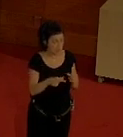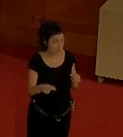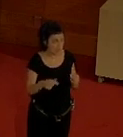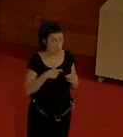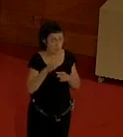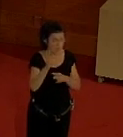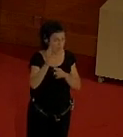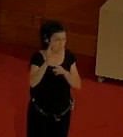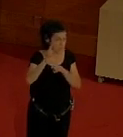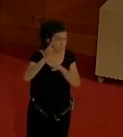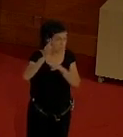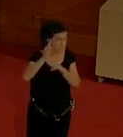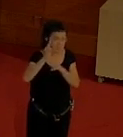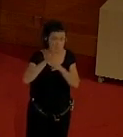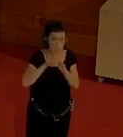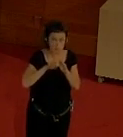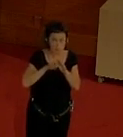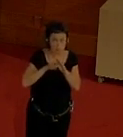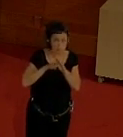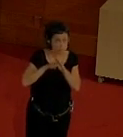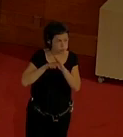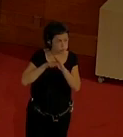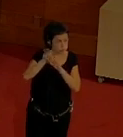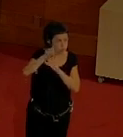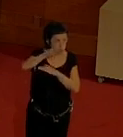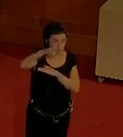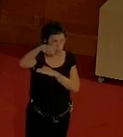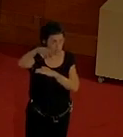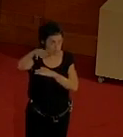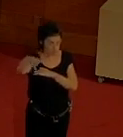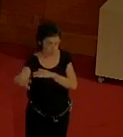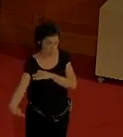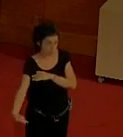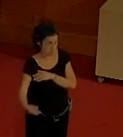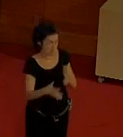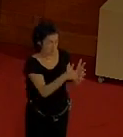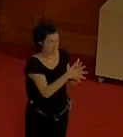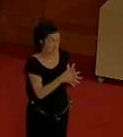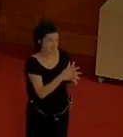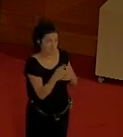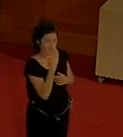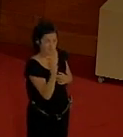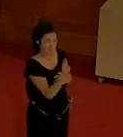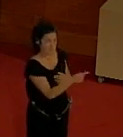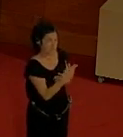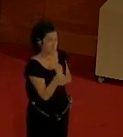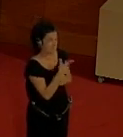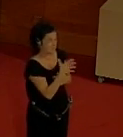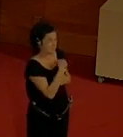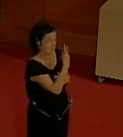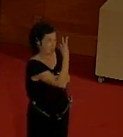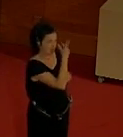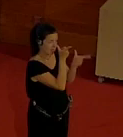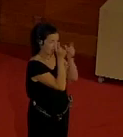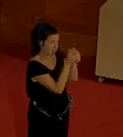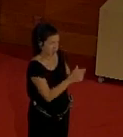está ya cayendo de su órbita obsoleto le está diciendo a Estados Unidos eh que te puedo dejar ciego que